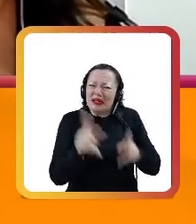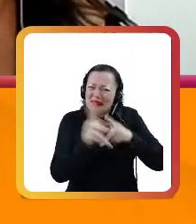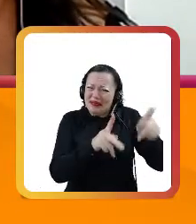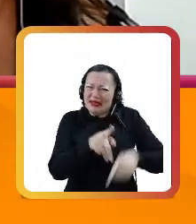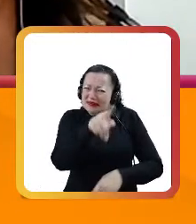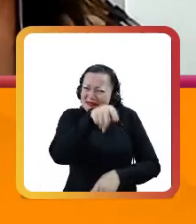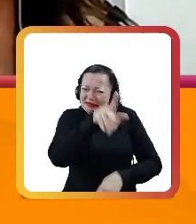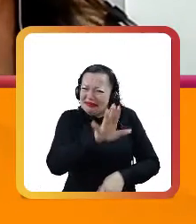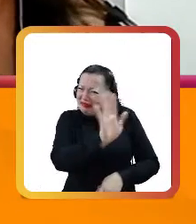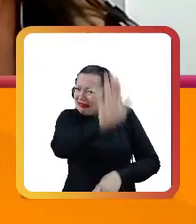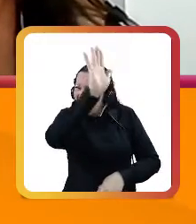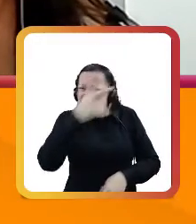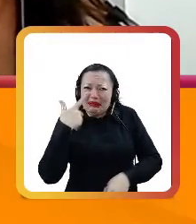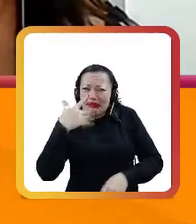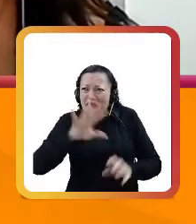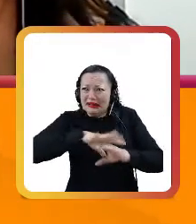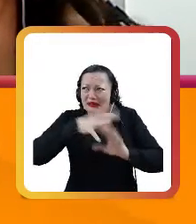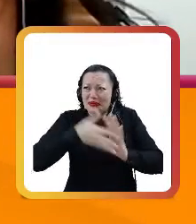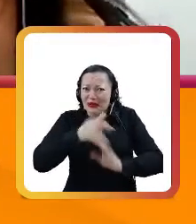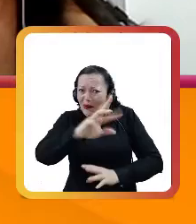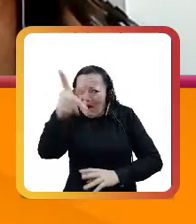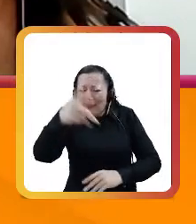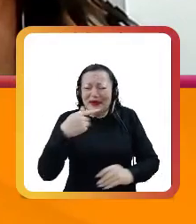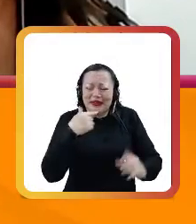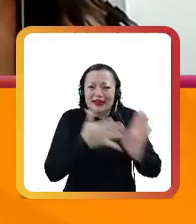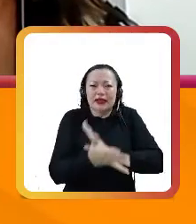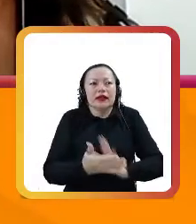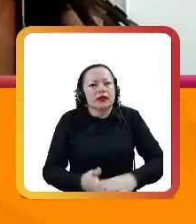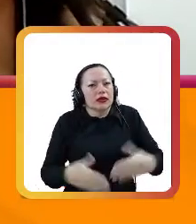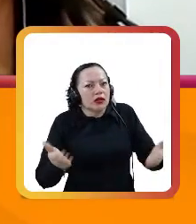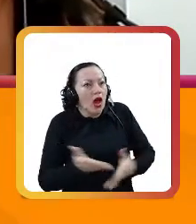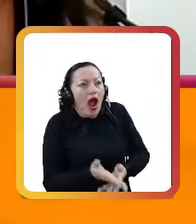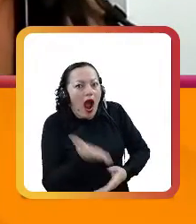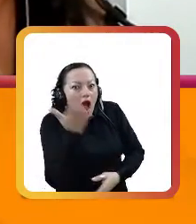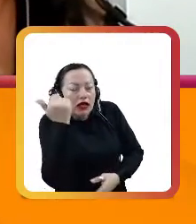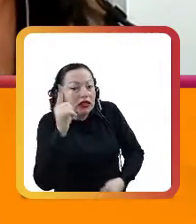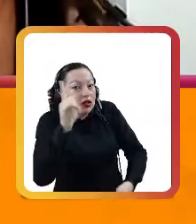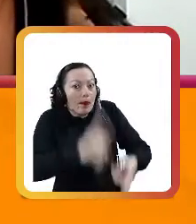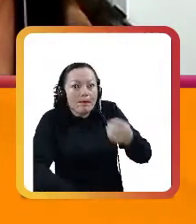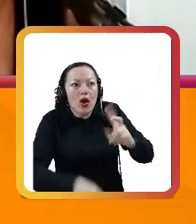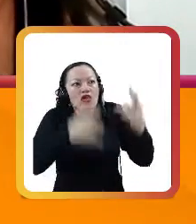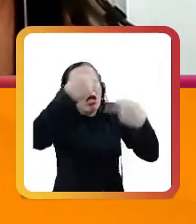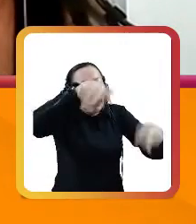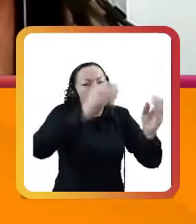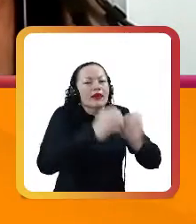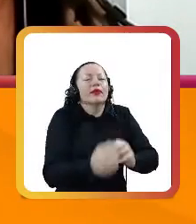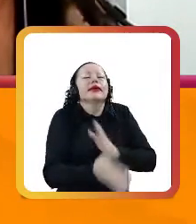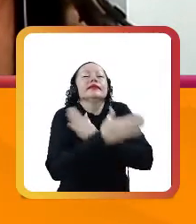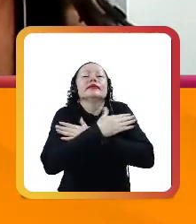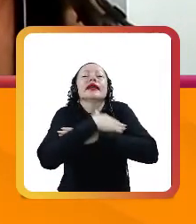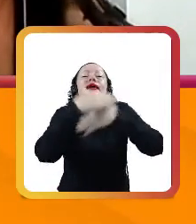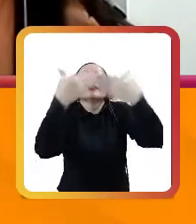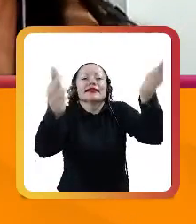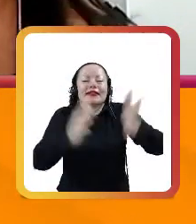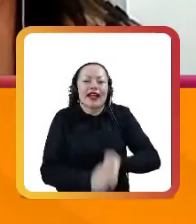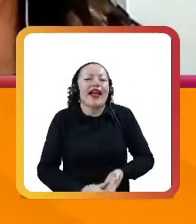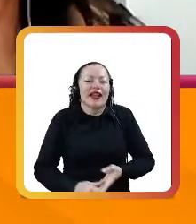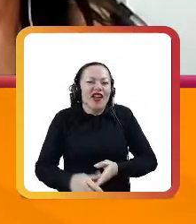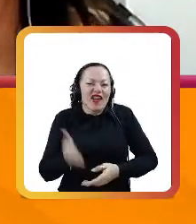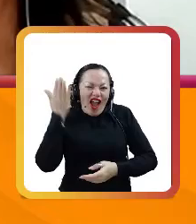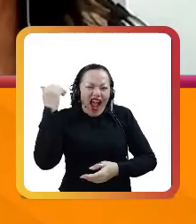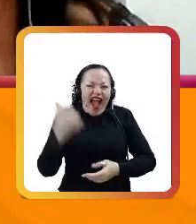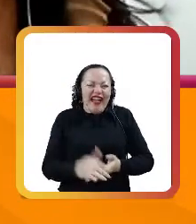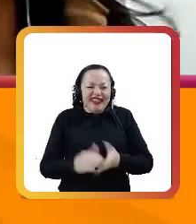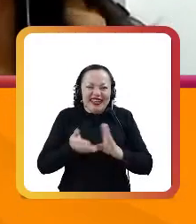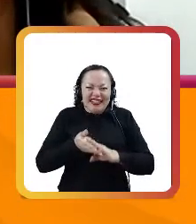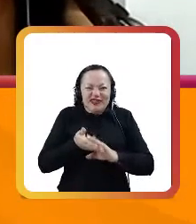Entonces, y dando vueltas en un momento en donde estamos en toque de queda y no se podía salir. Entonces, saludos para el señor de la cabeza roja que sé que andaba dando lora